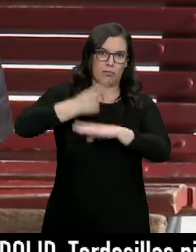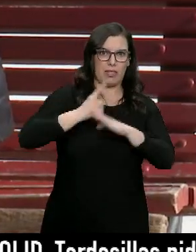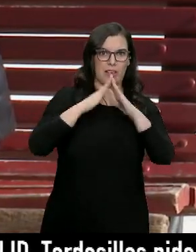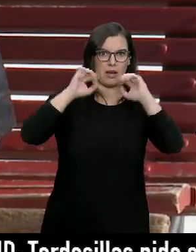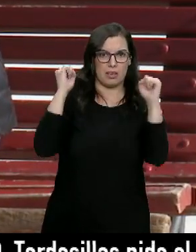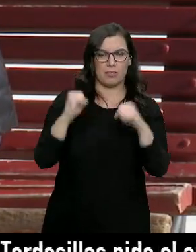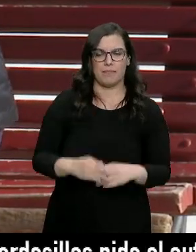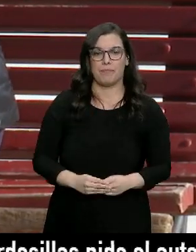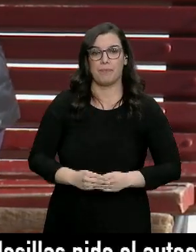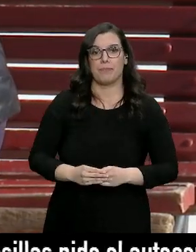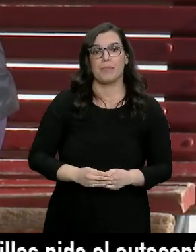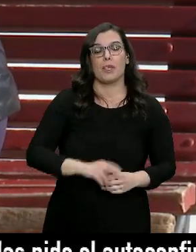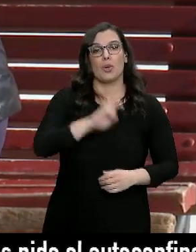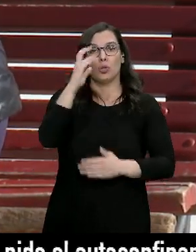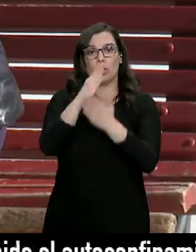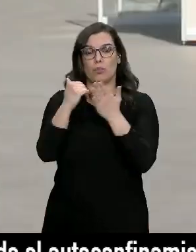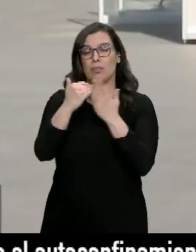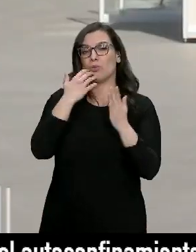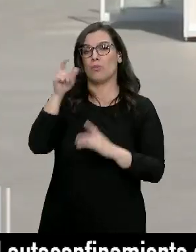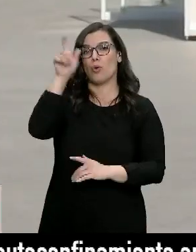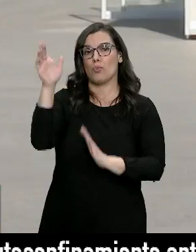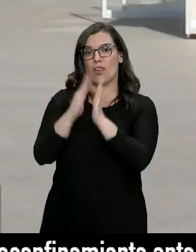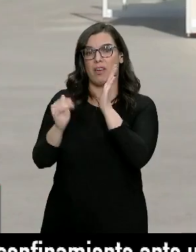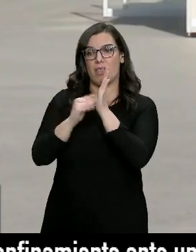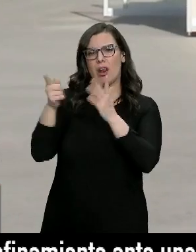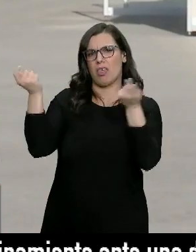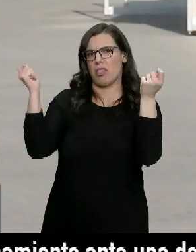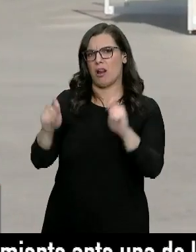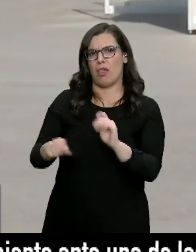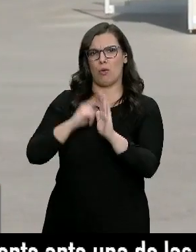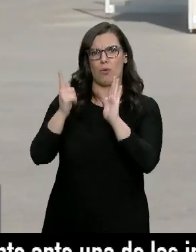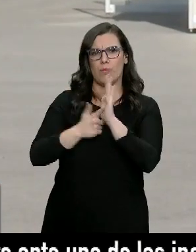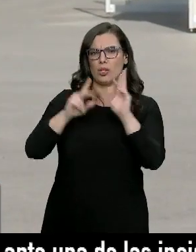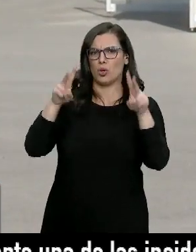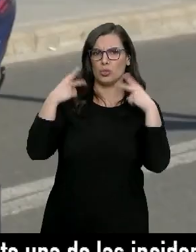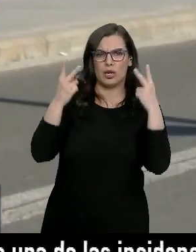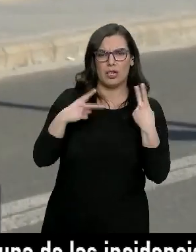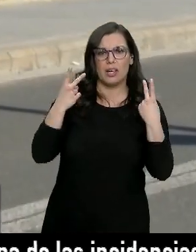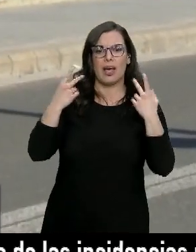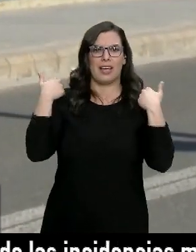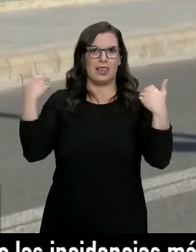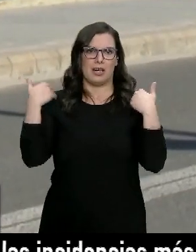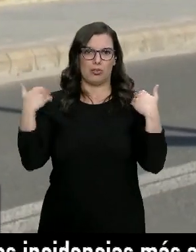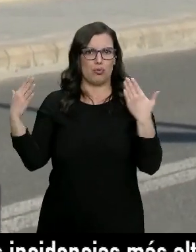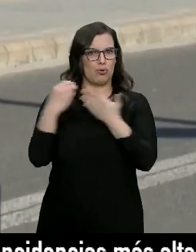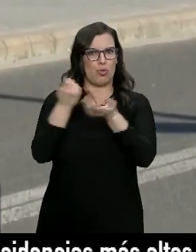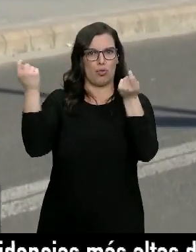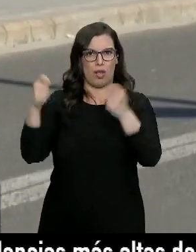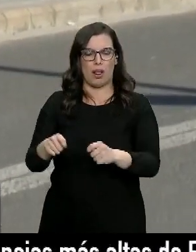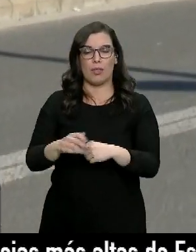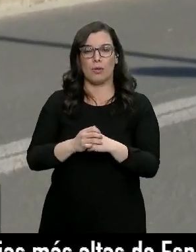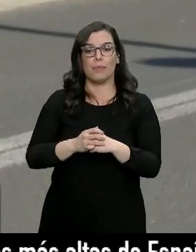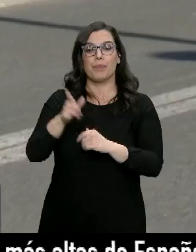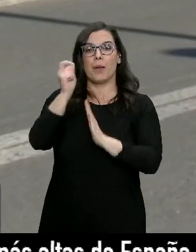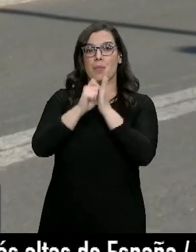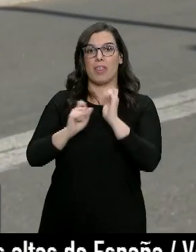Y más restricciones en autonomías. En la Comunidad Valenciana se va a cerrar por completo la hostelería y los gimnasios. Las medidas entrarán